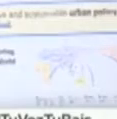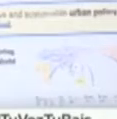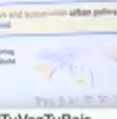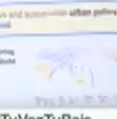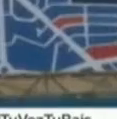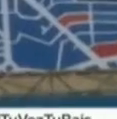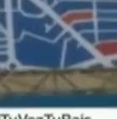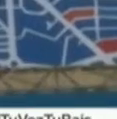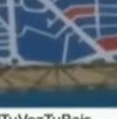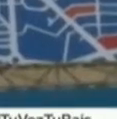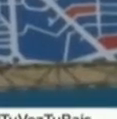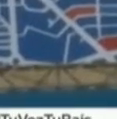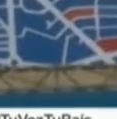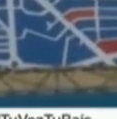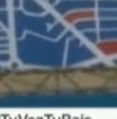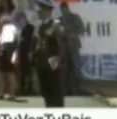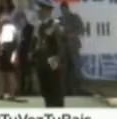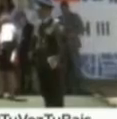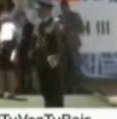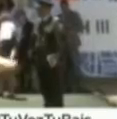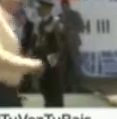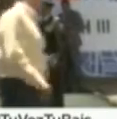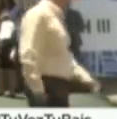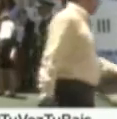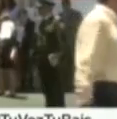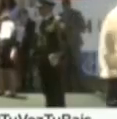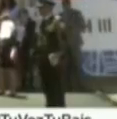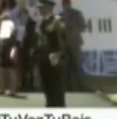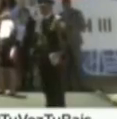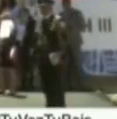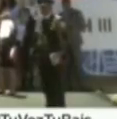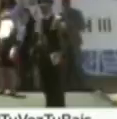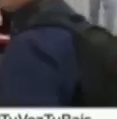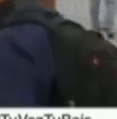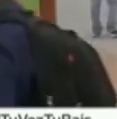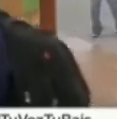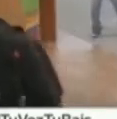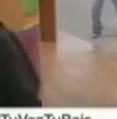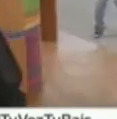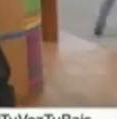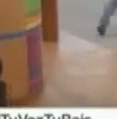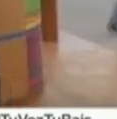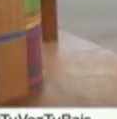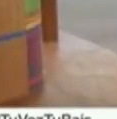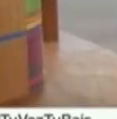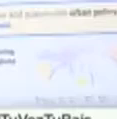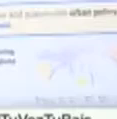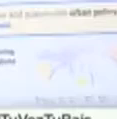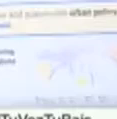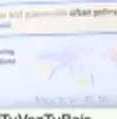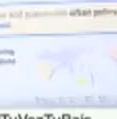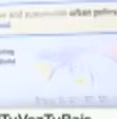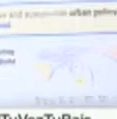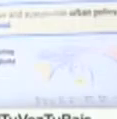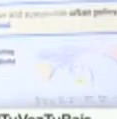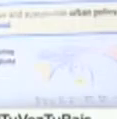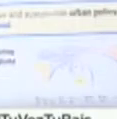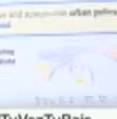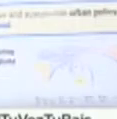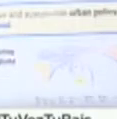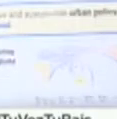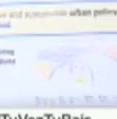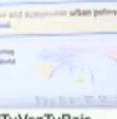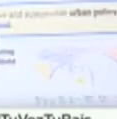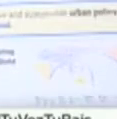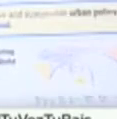la importancia de este evento que formulará la nueva agenda urbana para el desarrollo sostenible de las ciudades del mundo. La organización, como pueden ver,